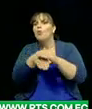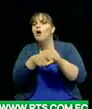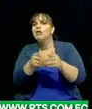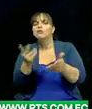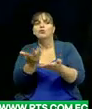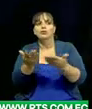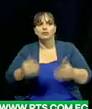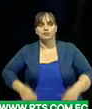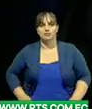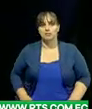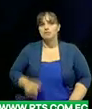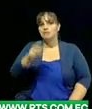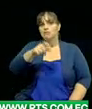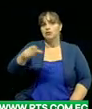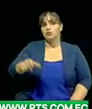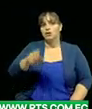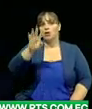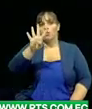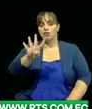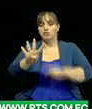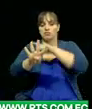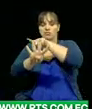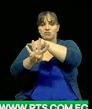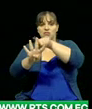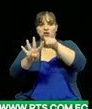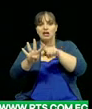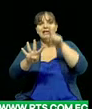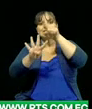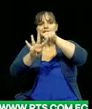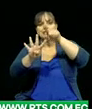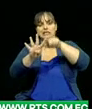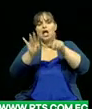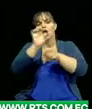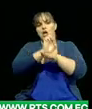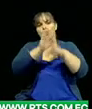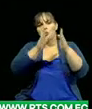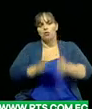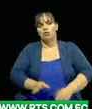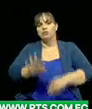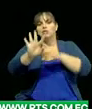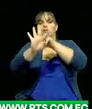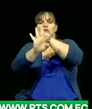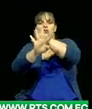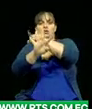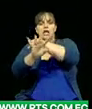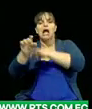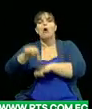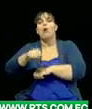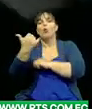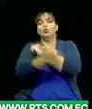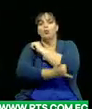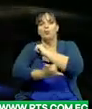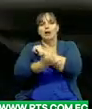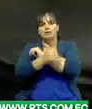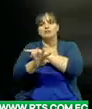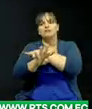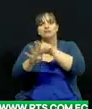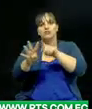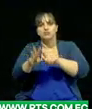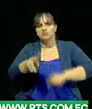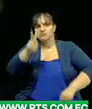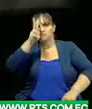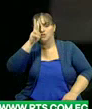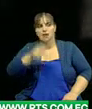Ahora la cizalla, Woody, abre. Información reservada abrió el camino a inteligencia militar para llegar hasta el sector del Mango, Cantón